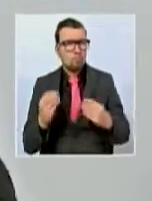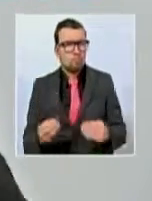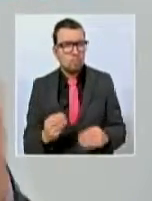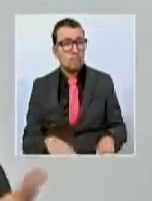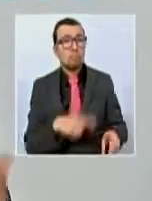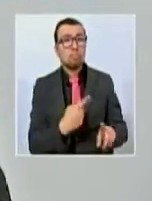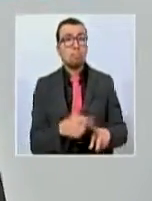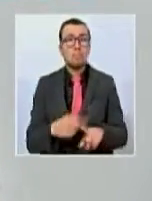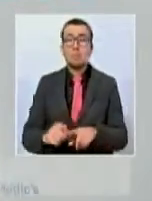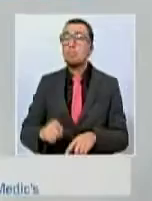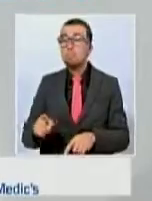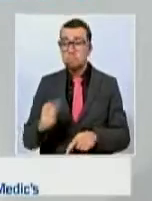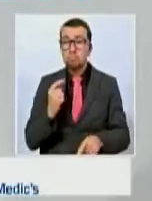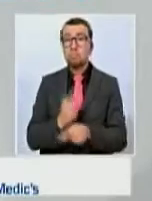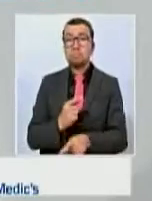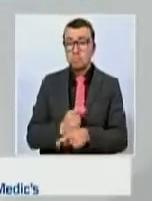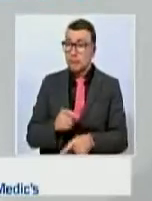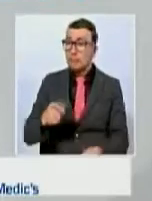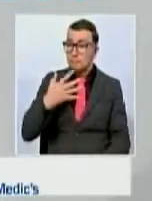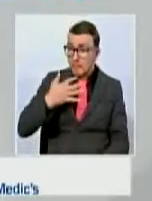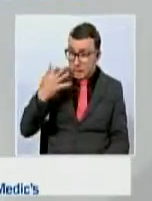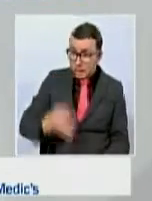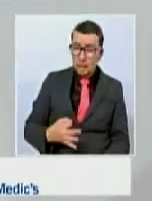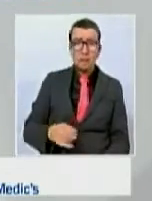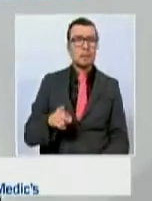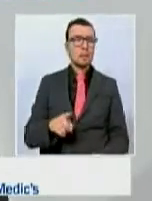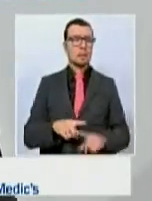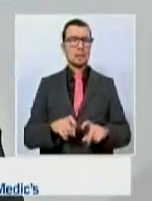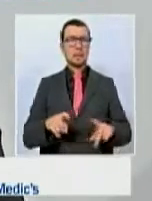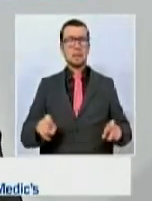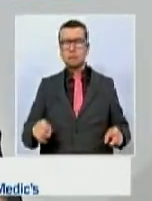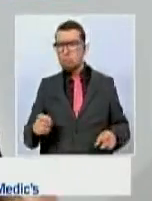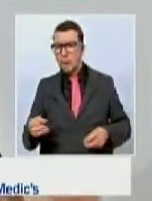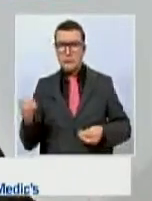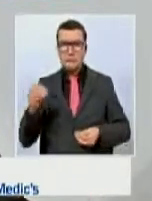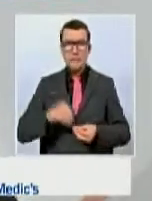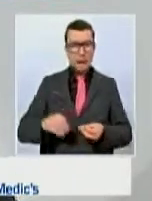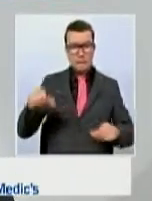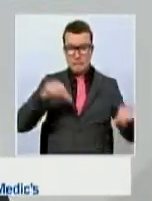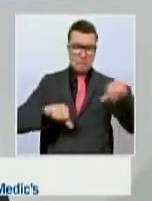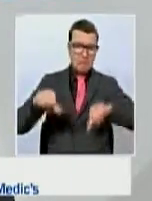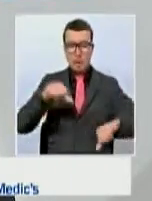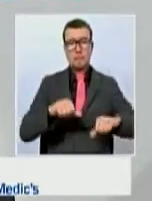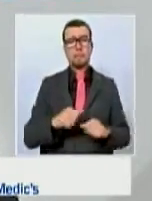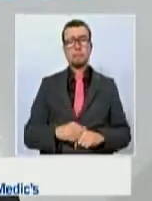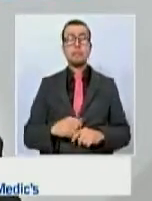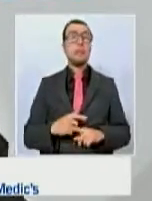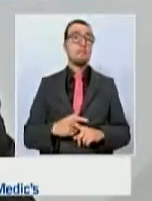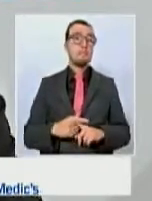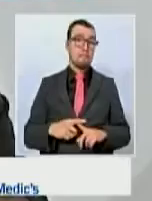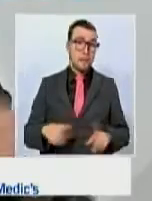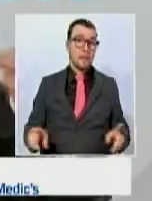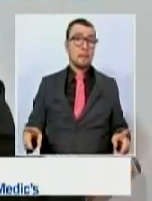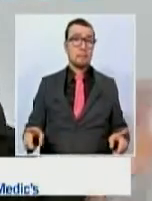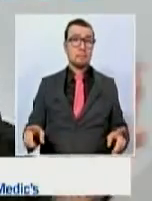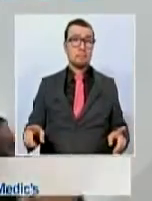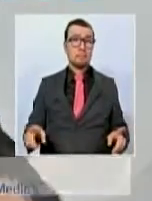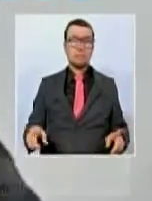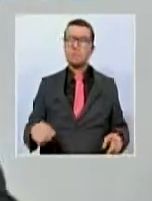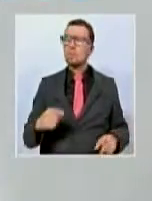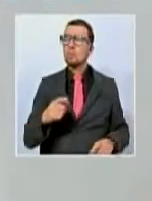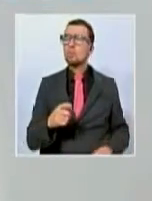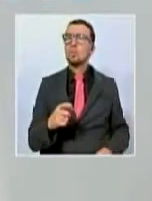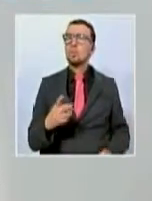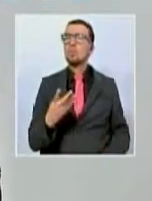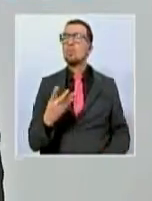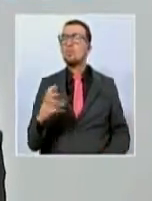están utilizando realmente para colocarle otro tipo de componentes, pero creo que no podemos dejar de tocar que realmente el 90%,